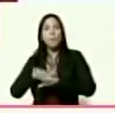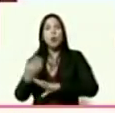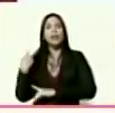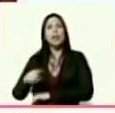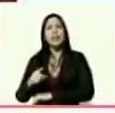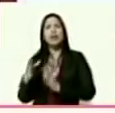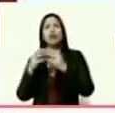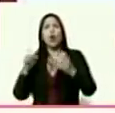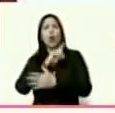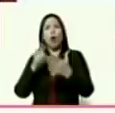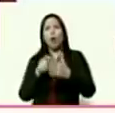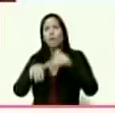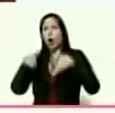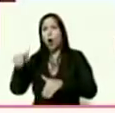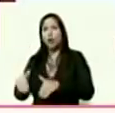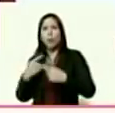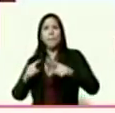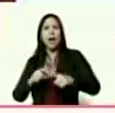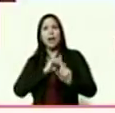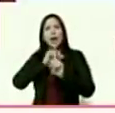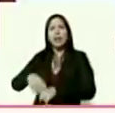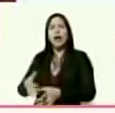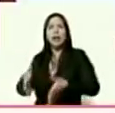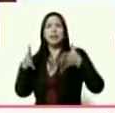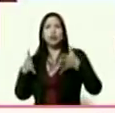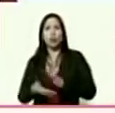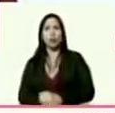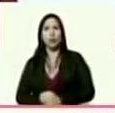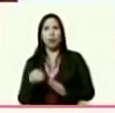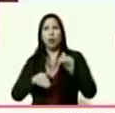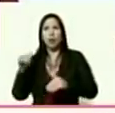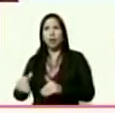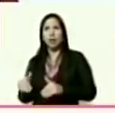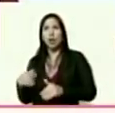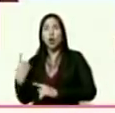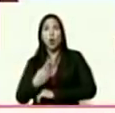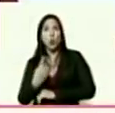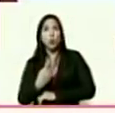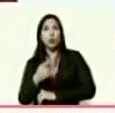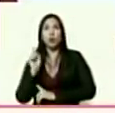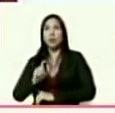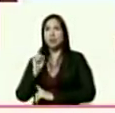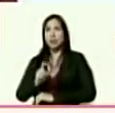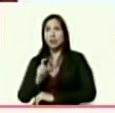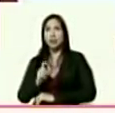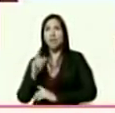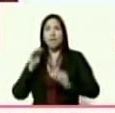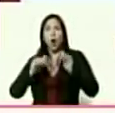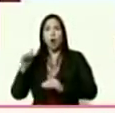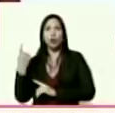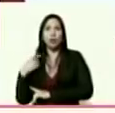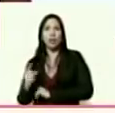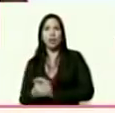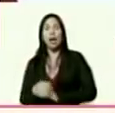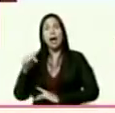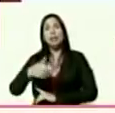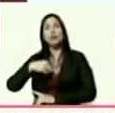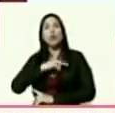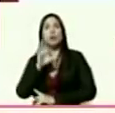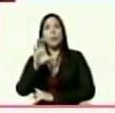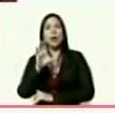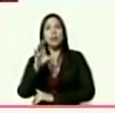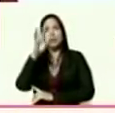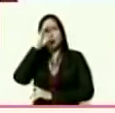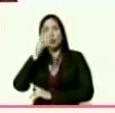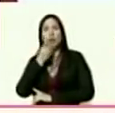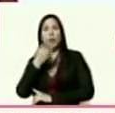votos. Para ganar unas elecciones, lo único que se requiere es tener los votos. Aquí en nuestro país, en República